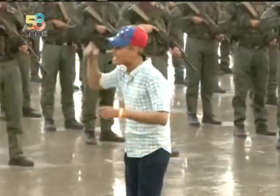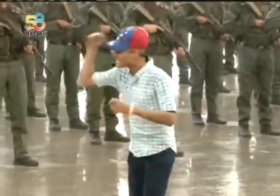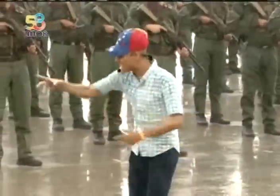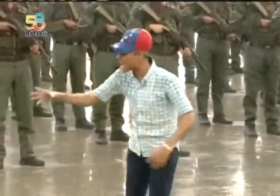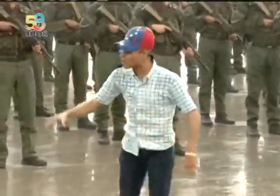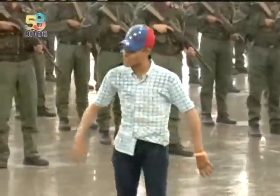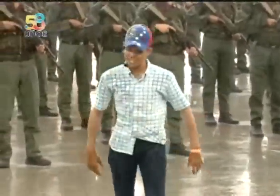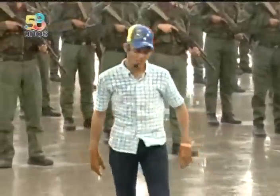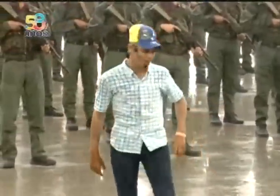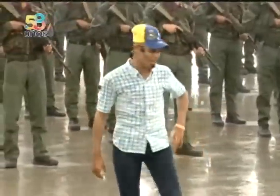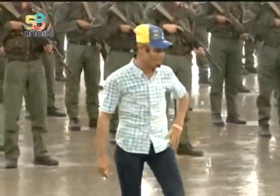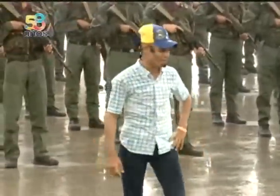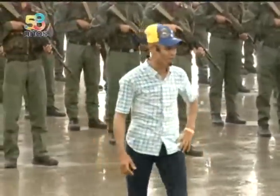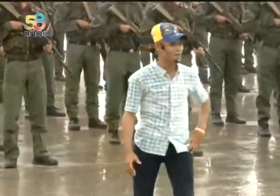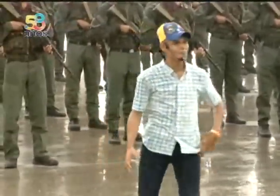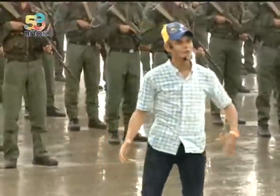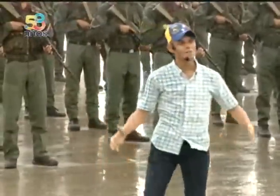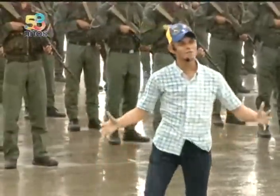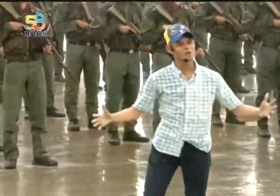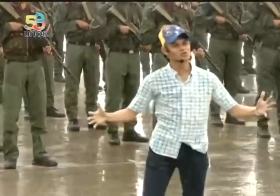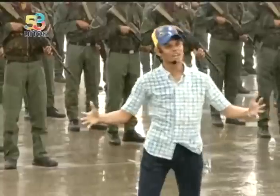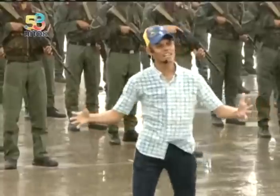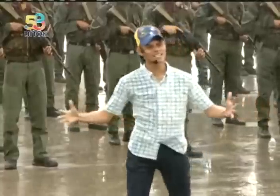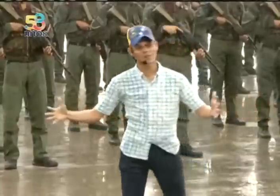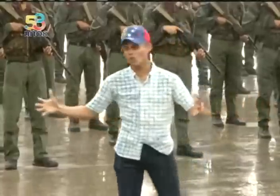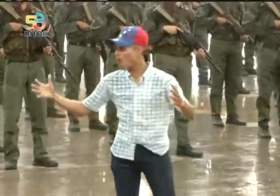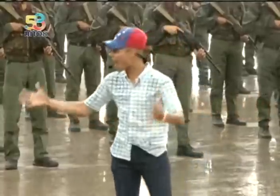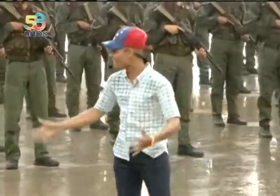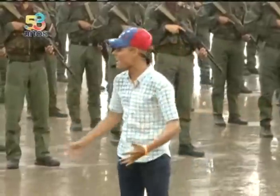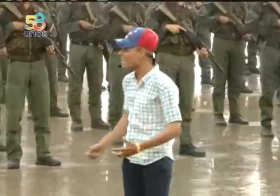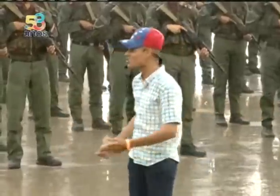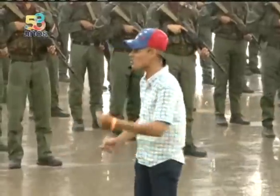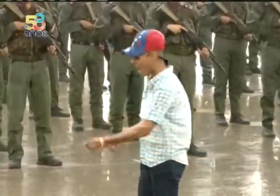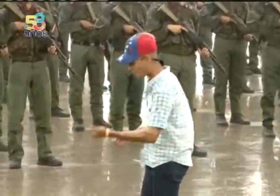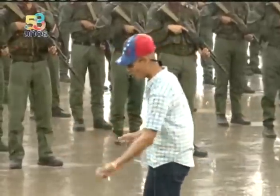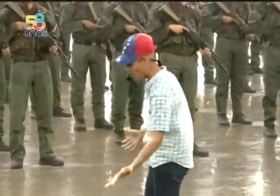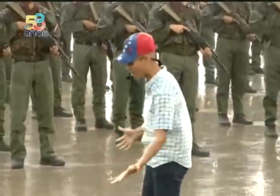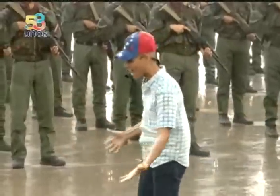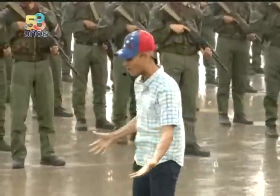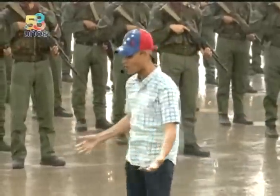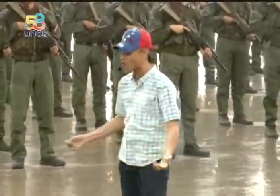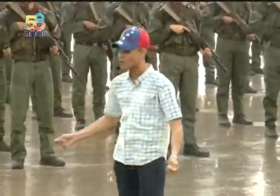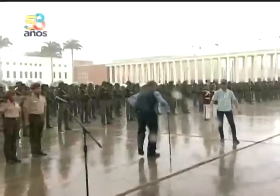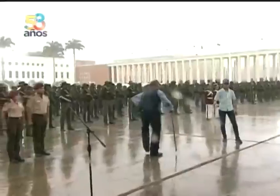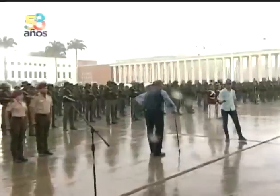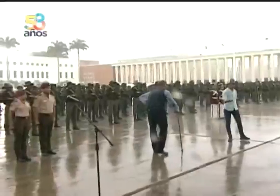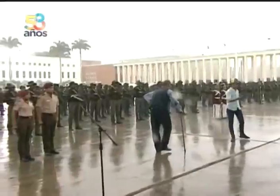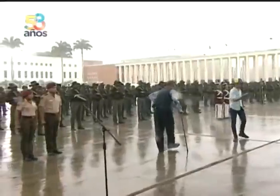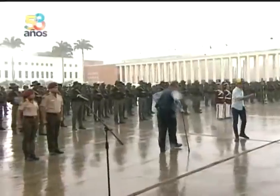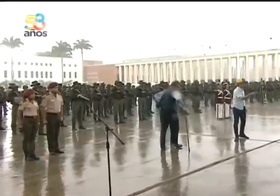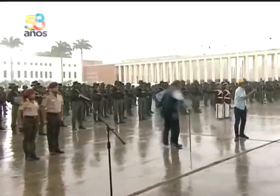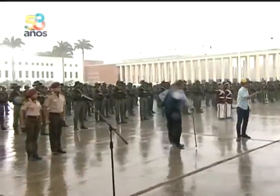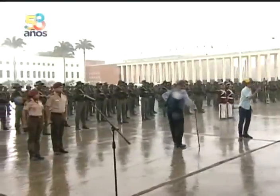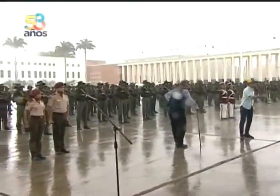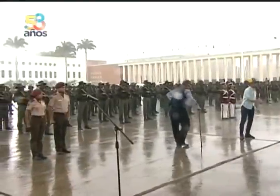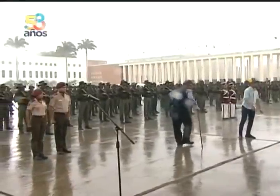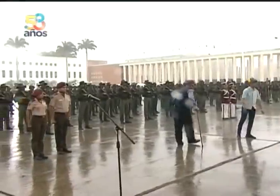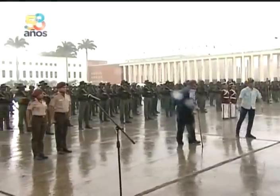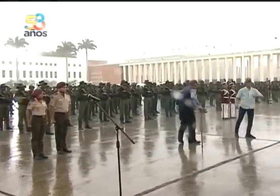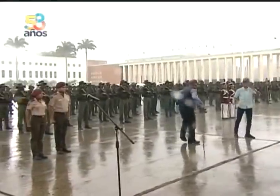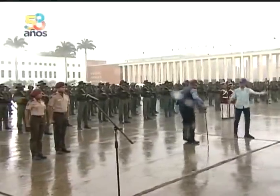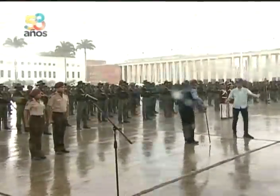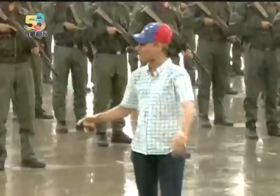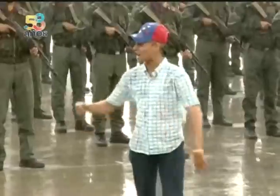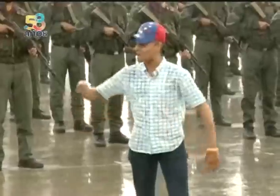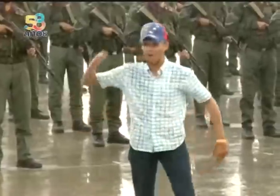Yo quiero seguir su ejemplo. A mí me gustaría ser un Guardia Nacional Bolivariano. ¿Ah, sí? Para aportar un granito de